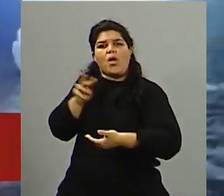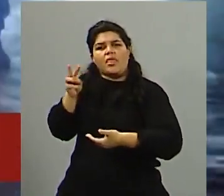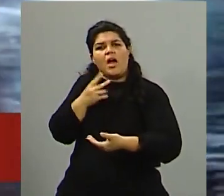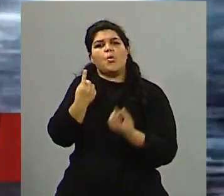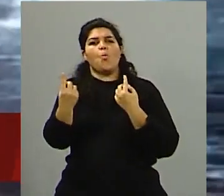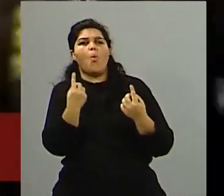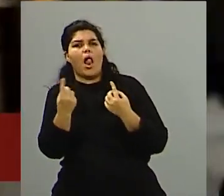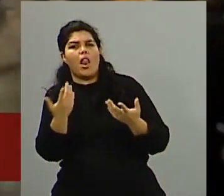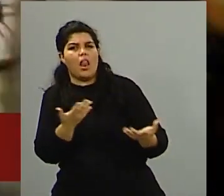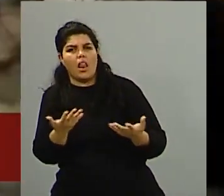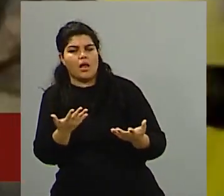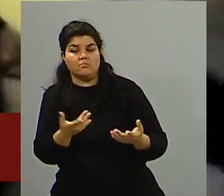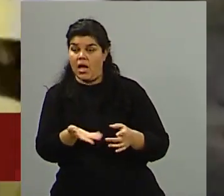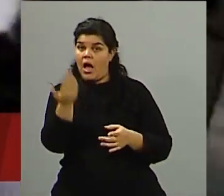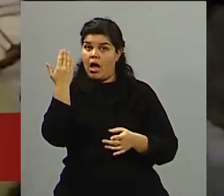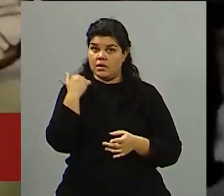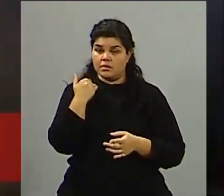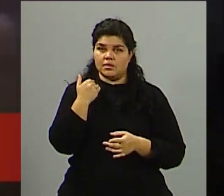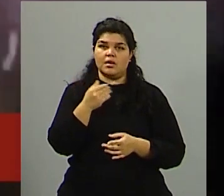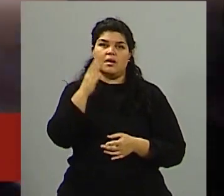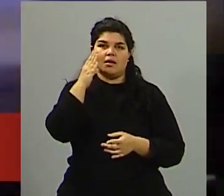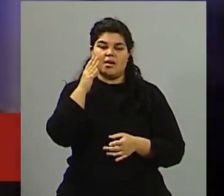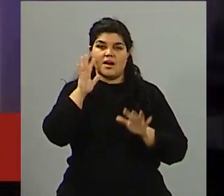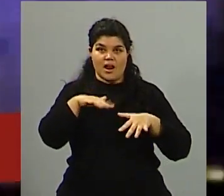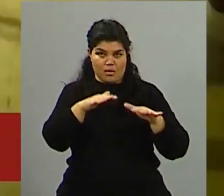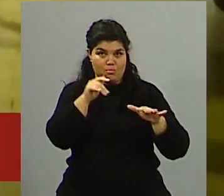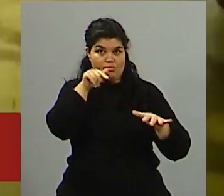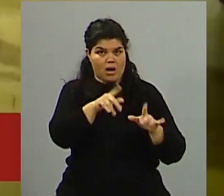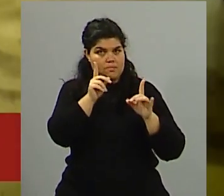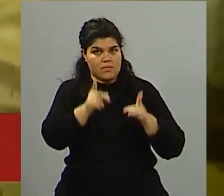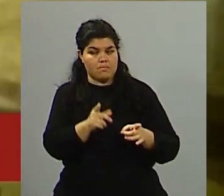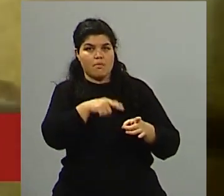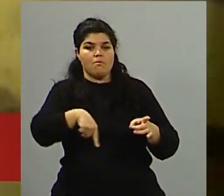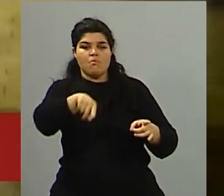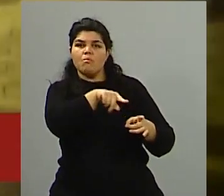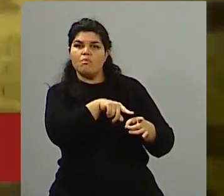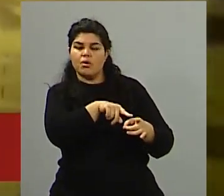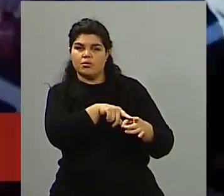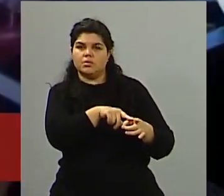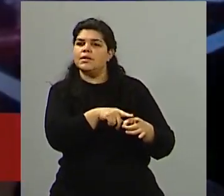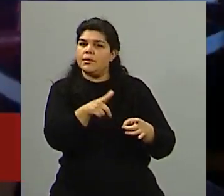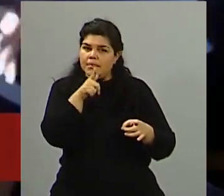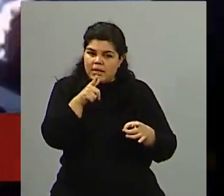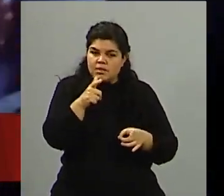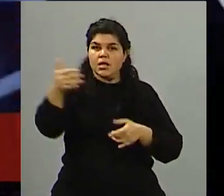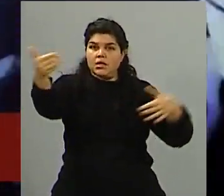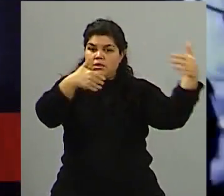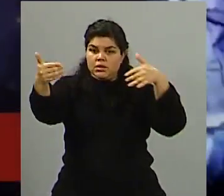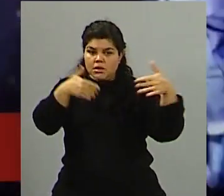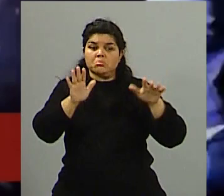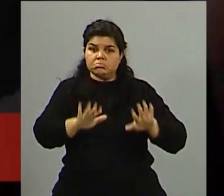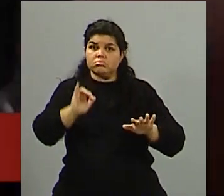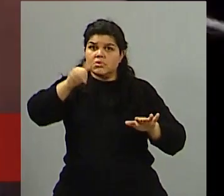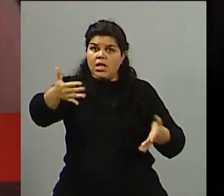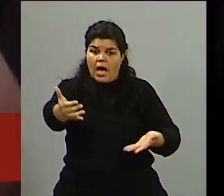la semana pasada era noticia por la prisión flotante para dejarlos ahí a los inmigrantes hasta que se regularice, entre comillas, su situación y de